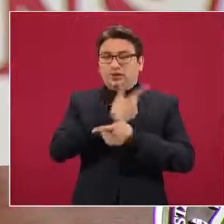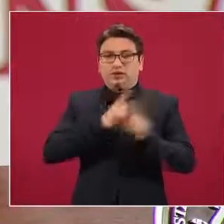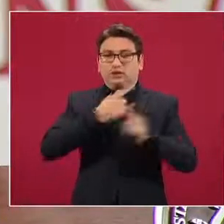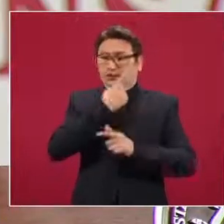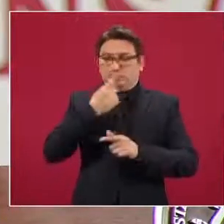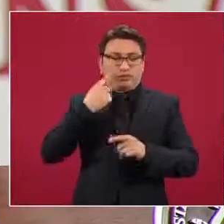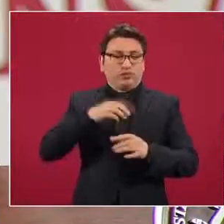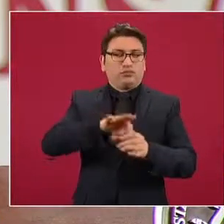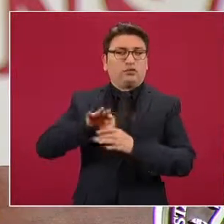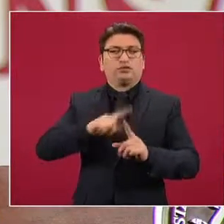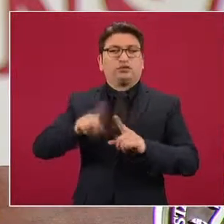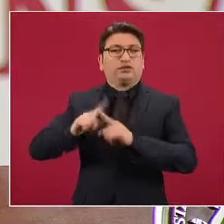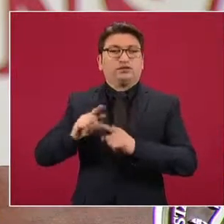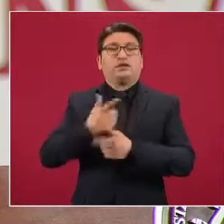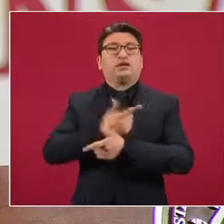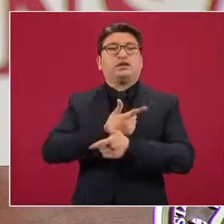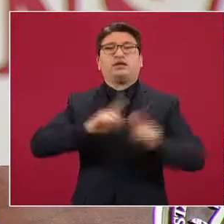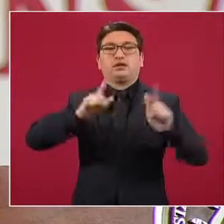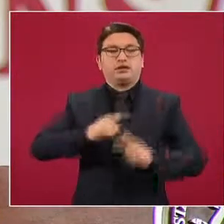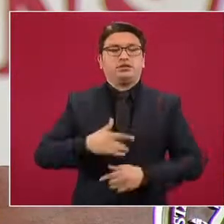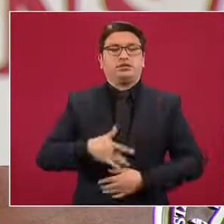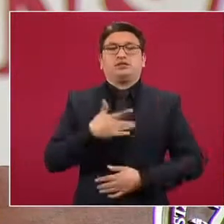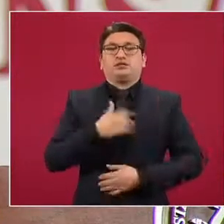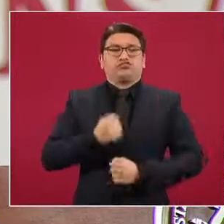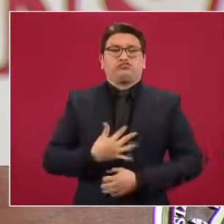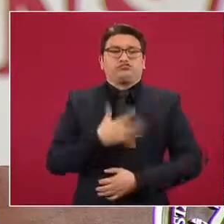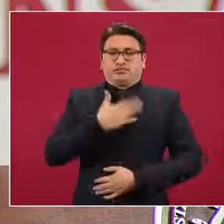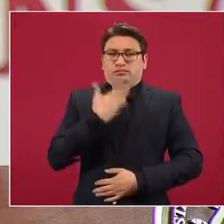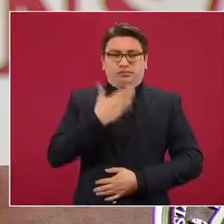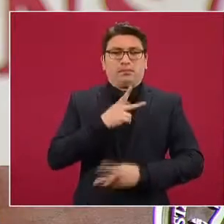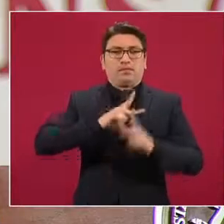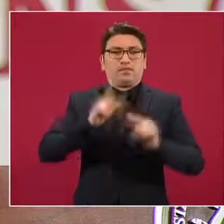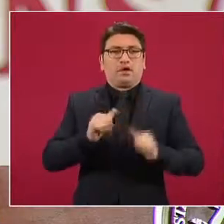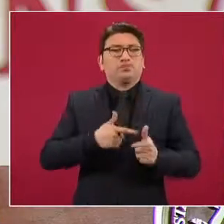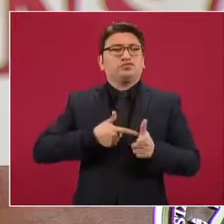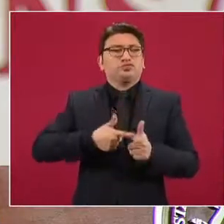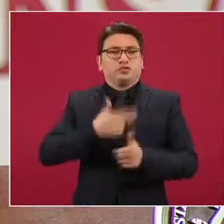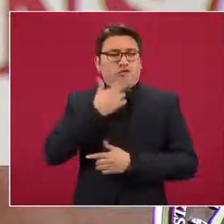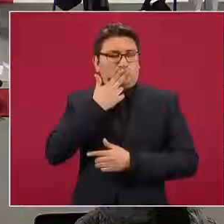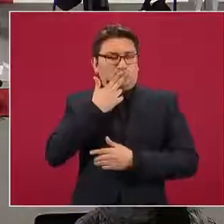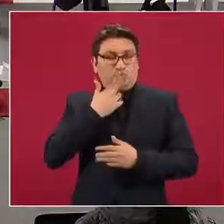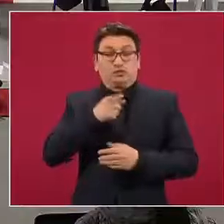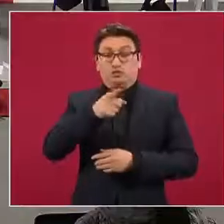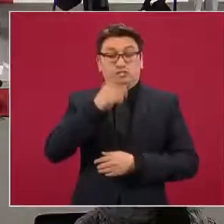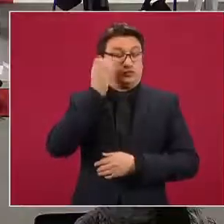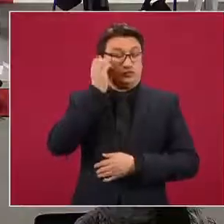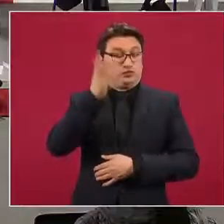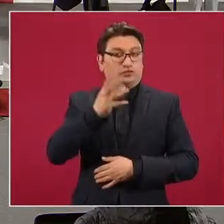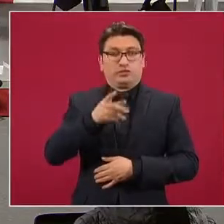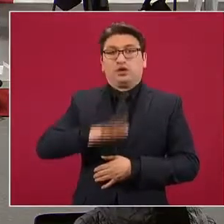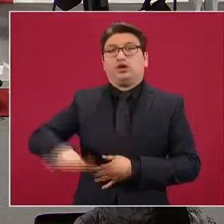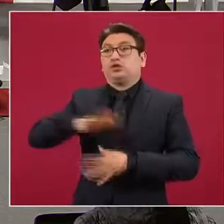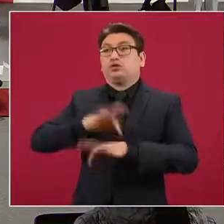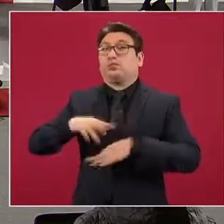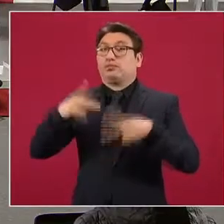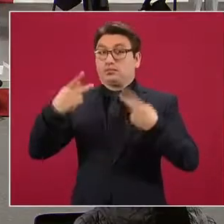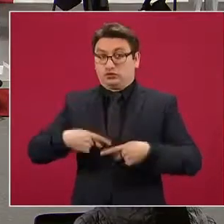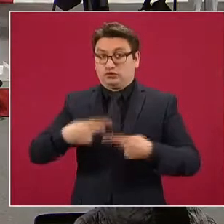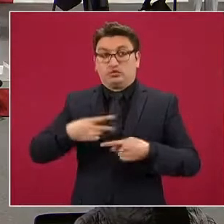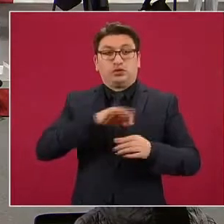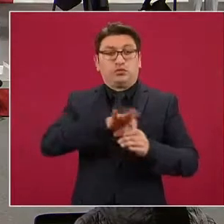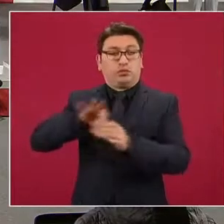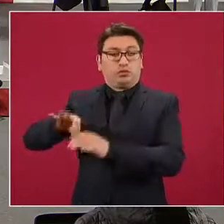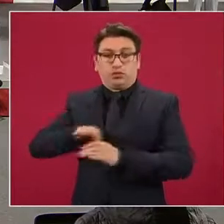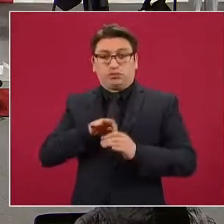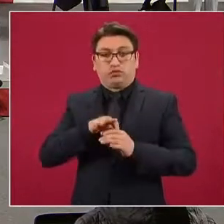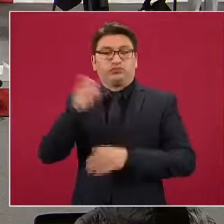mejor manera de preservar la libertad, el bienestar y la paz. No olvides nunca que el pueblo manda y que tiene el derecho de